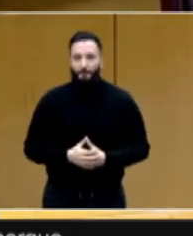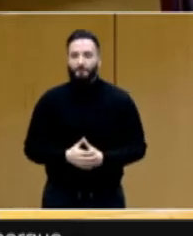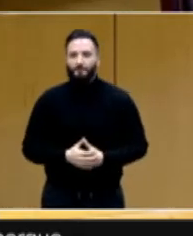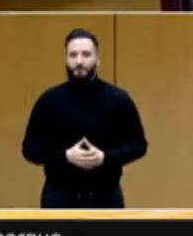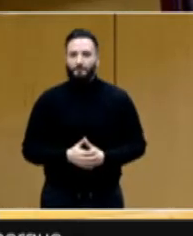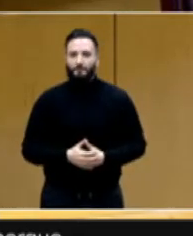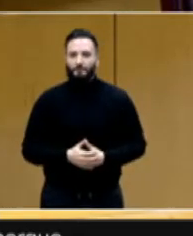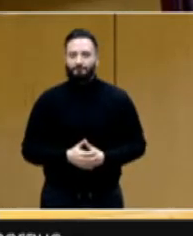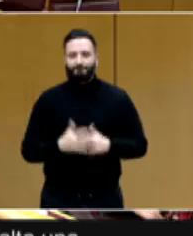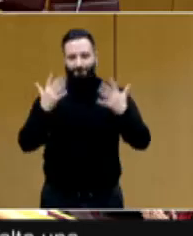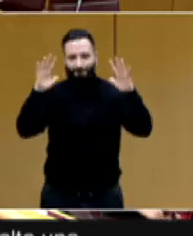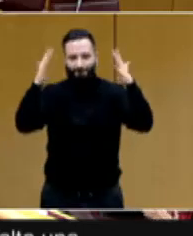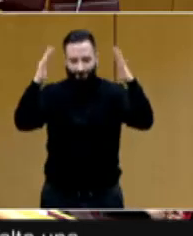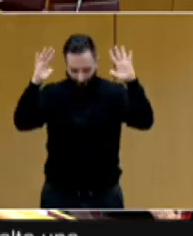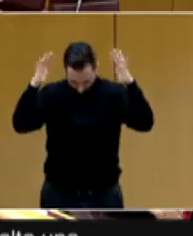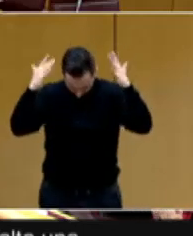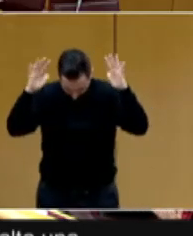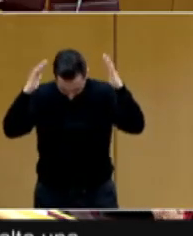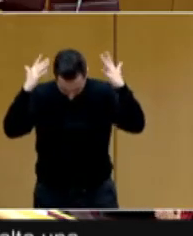Muchísimas gracias